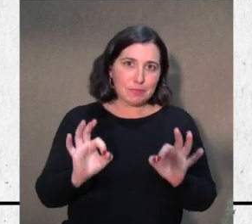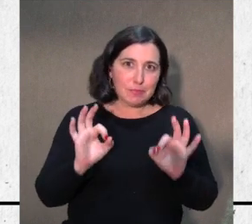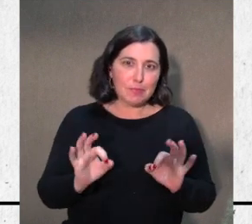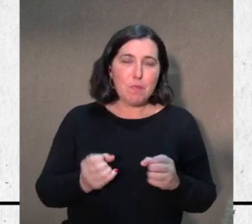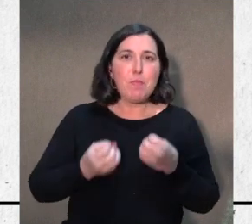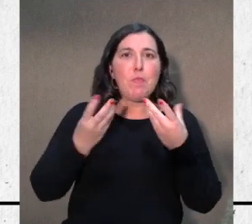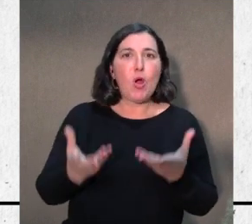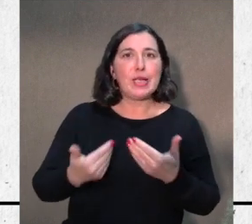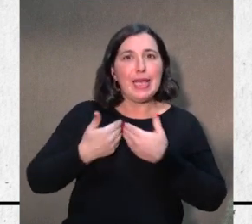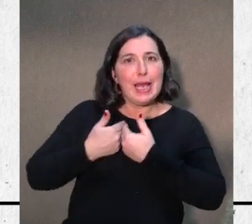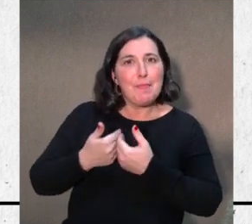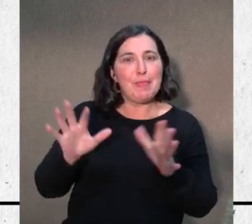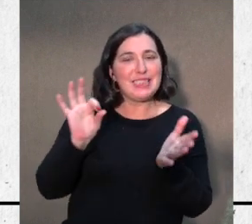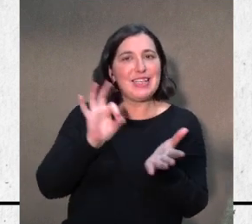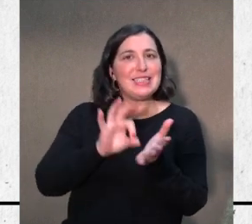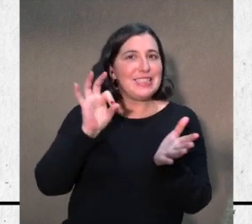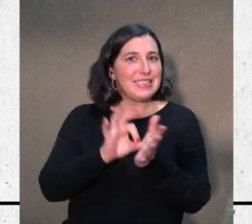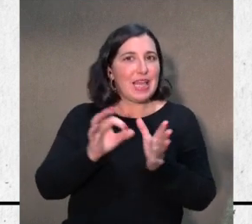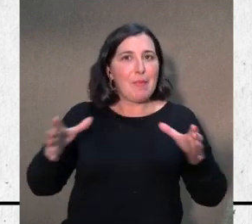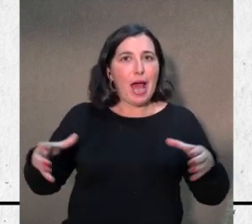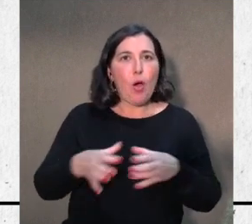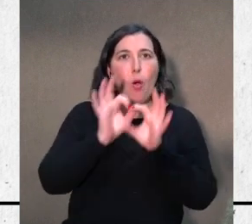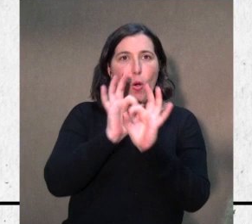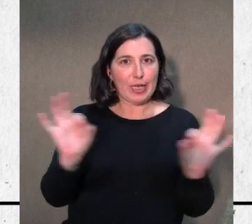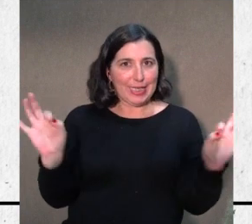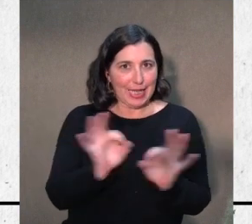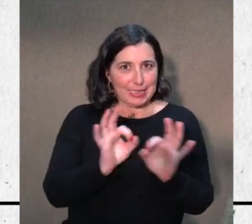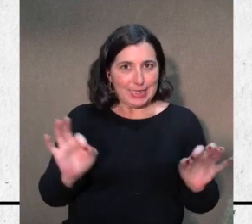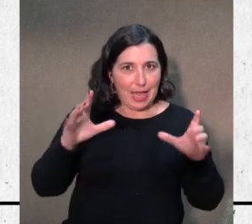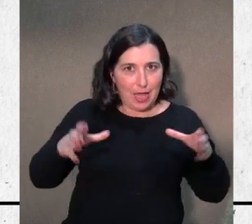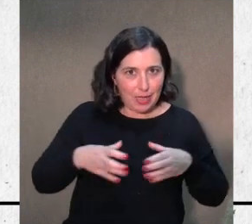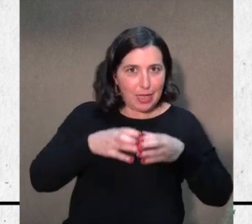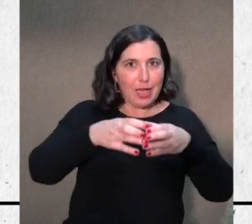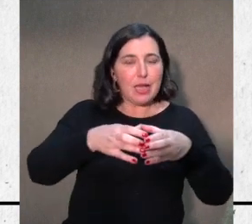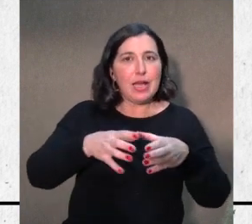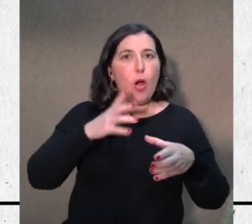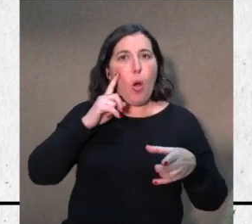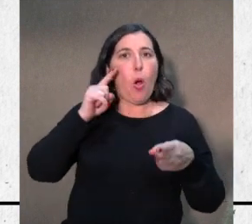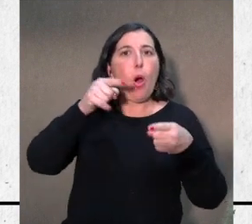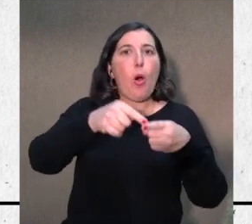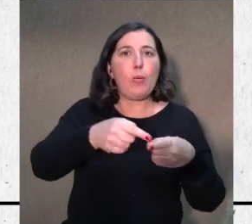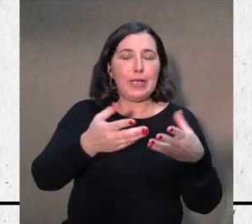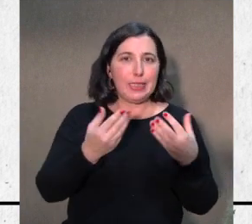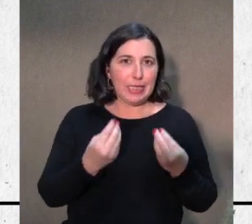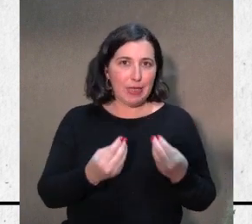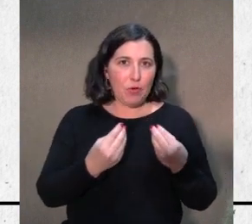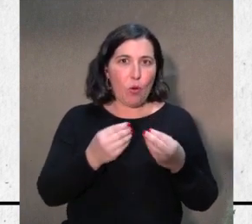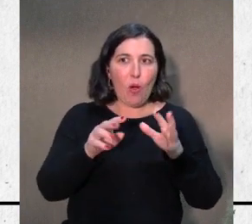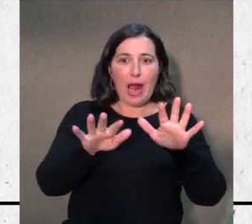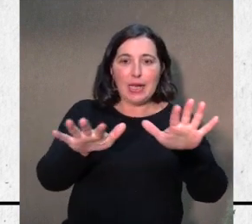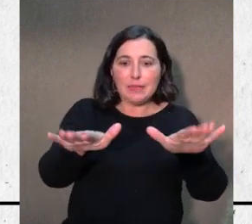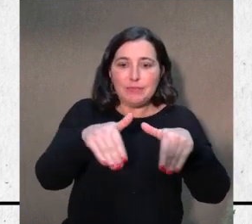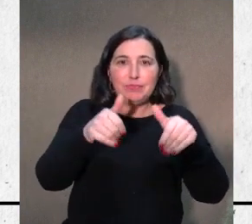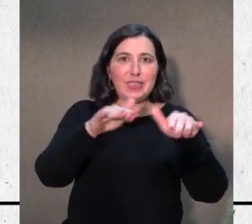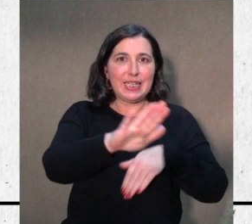orquestas, que tiene como objetivo atraer niños de distintos